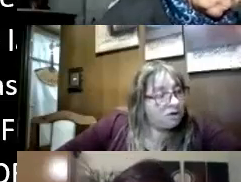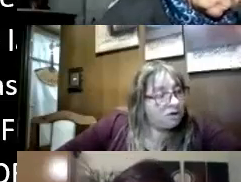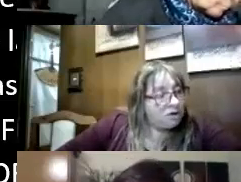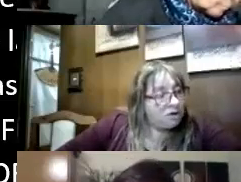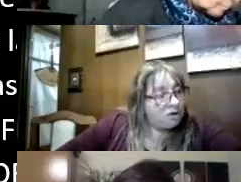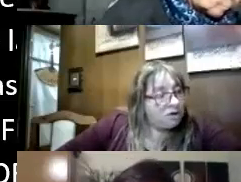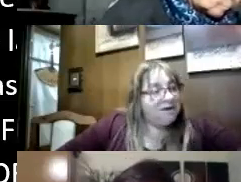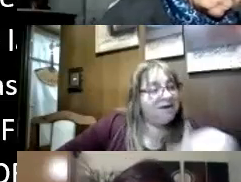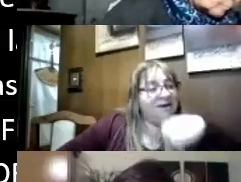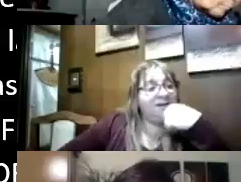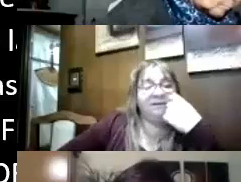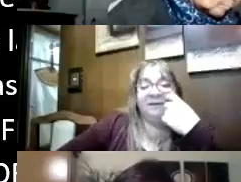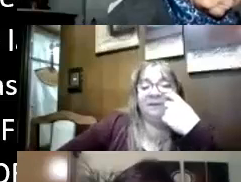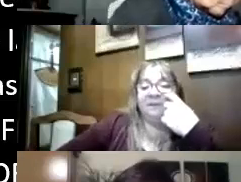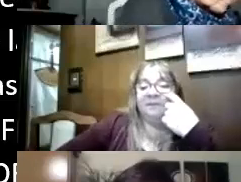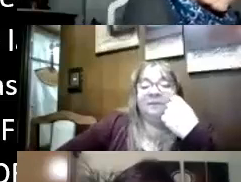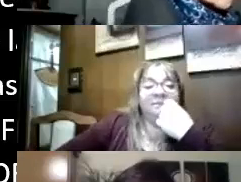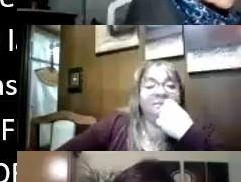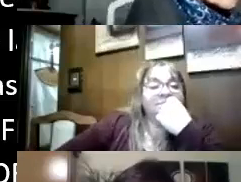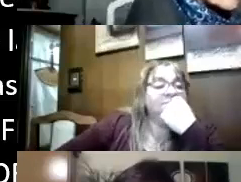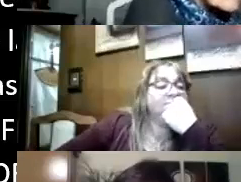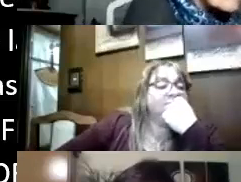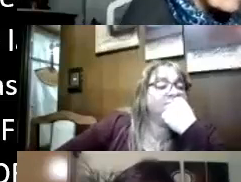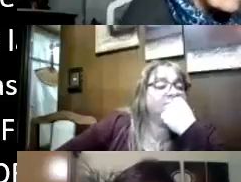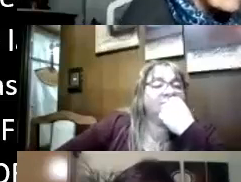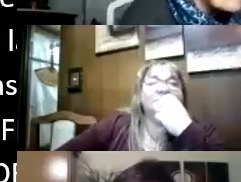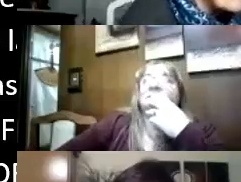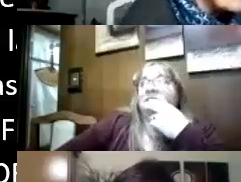específicamente para.